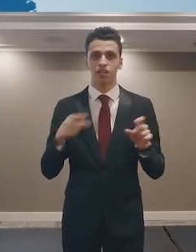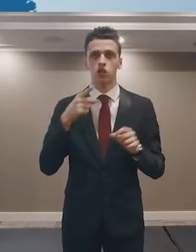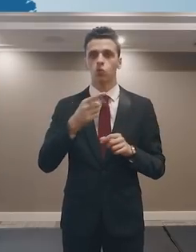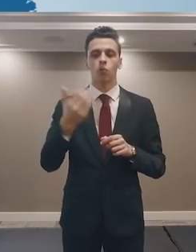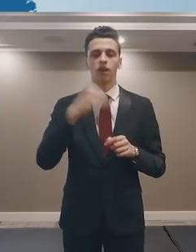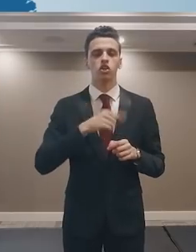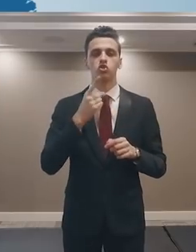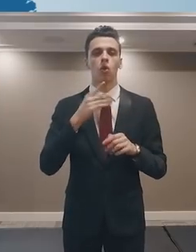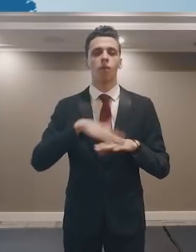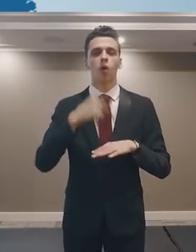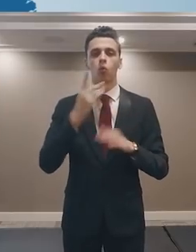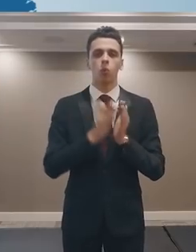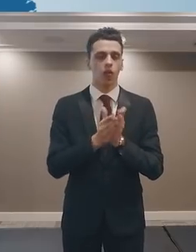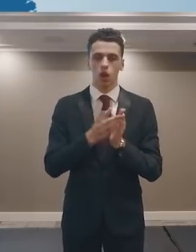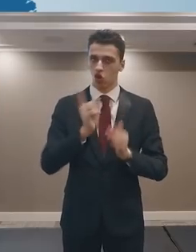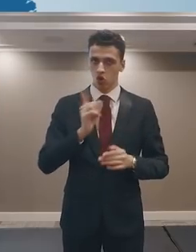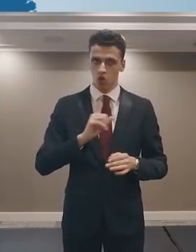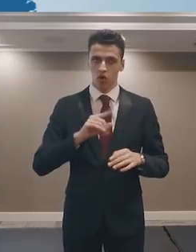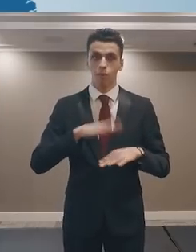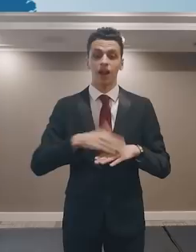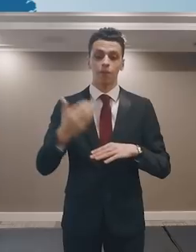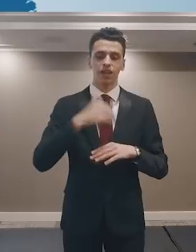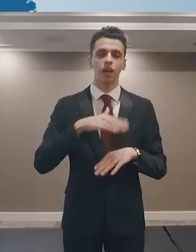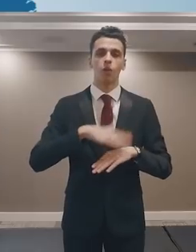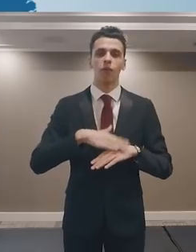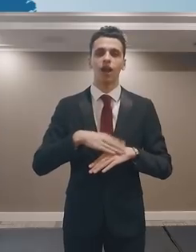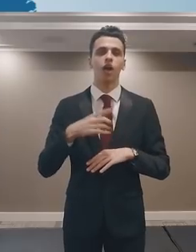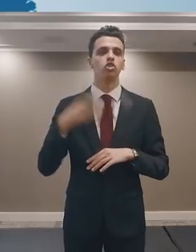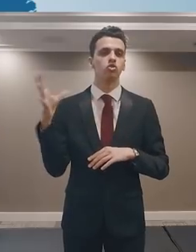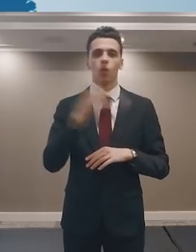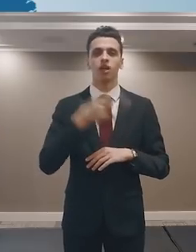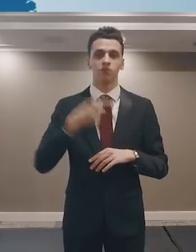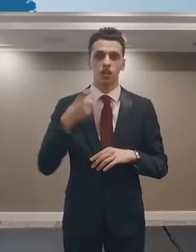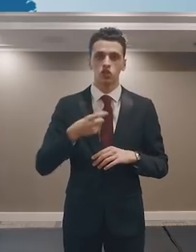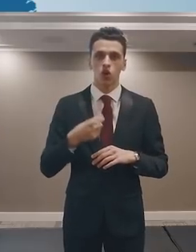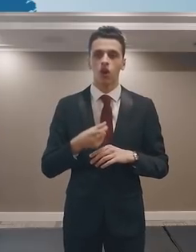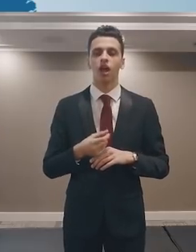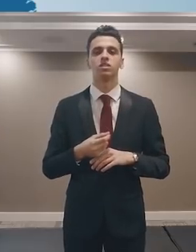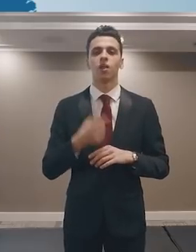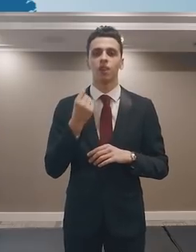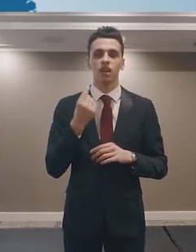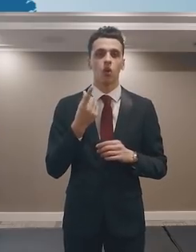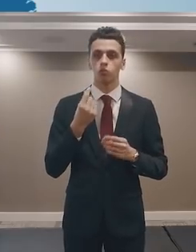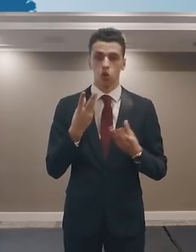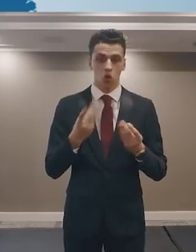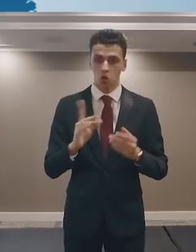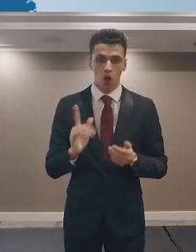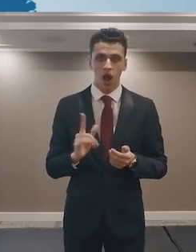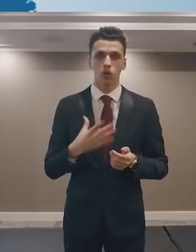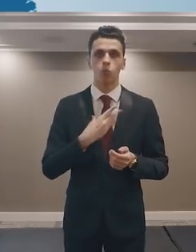es crear una cultura de gente normal y corriente que no sea millonaria ni que tenga altos ingresos gente de clase media clase baja que realmente